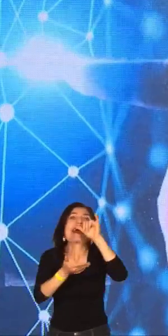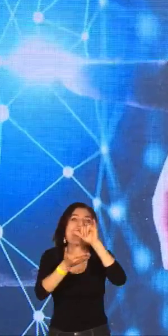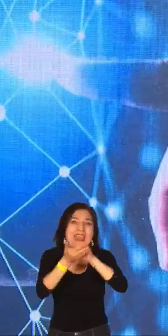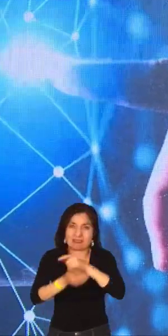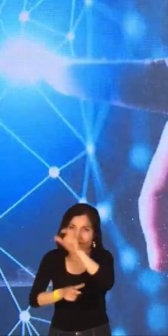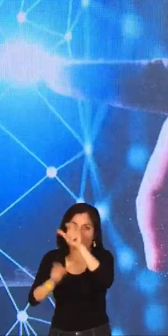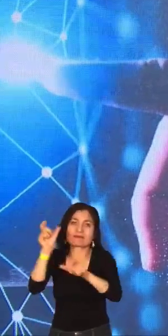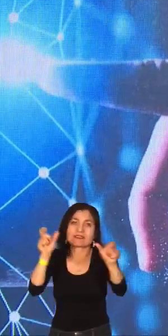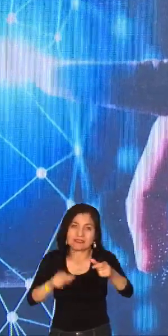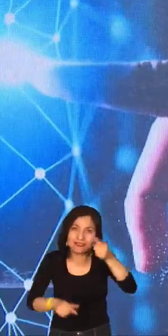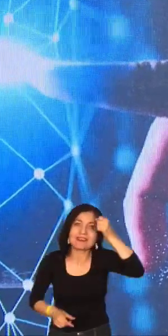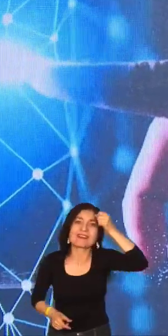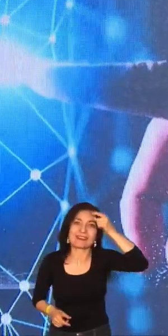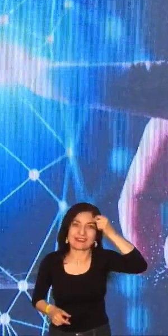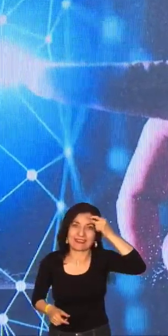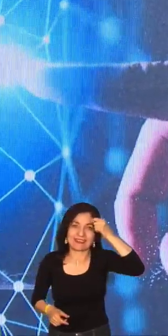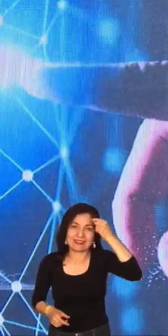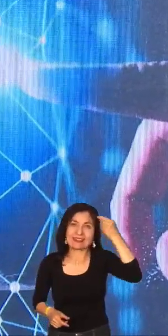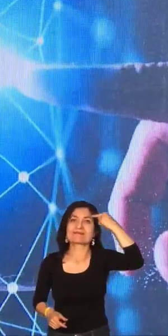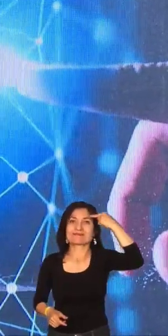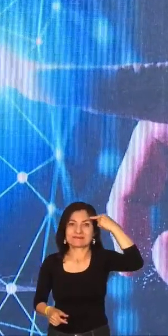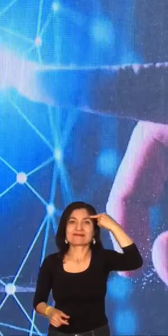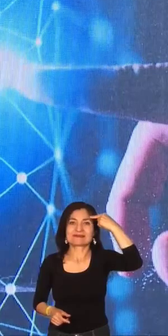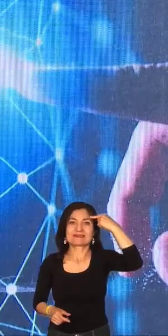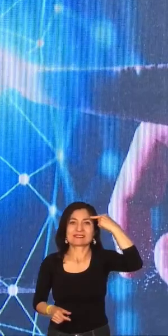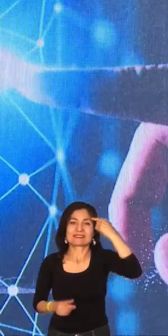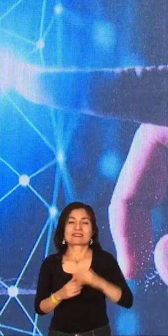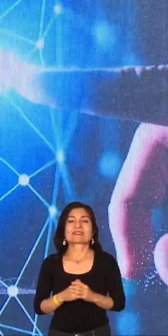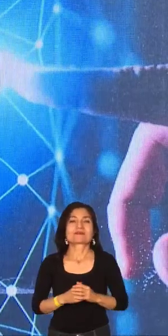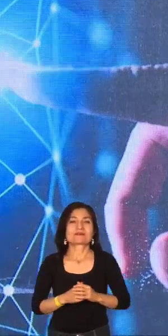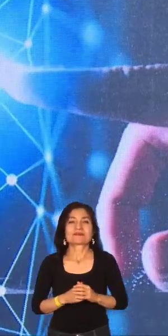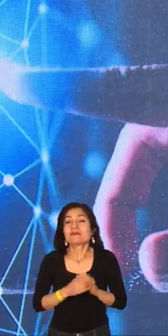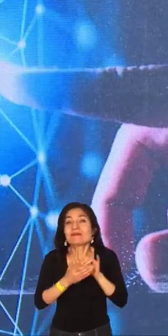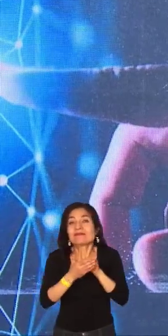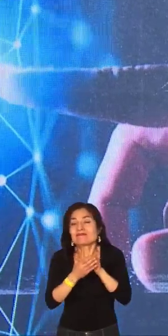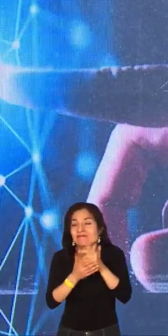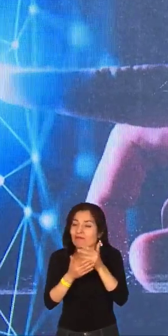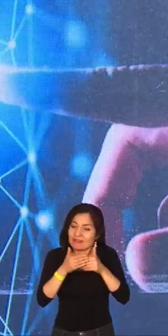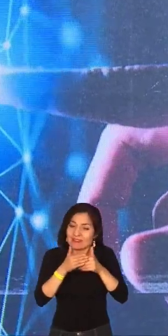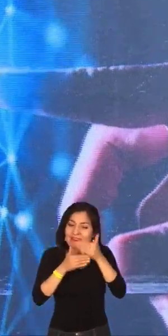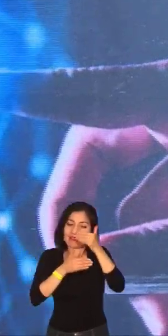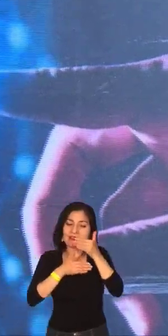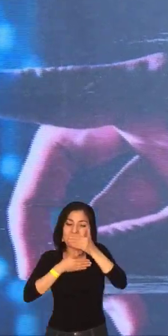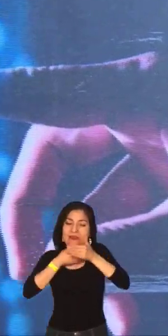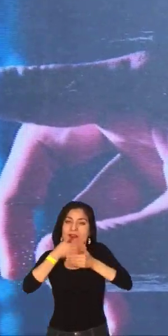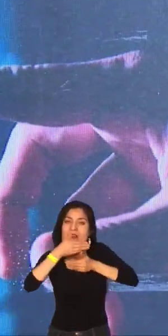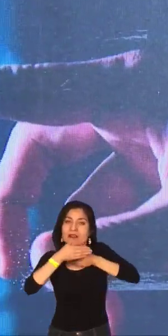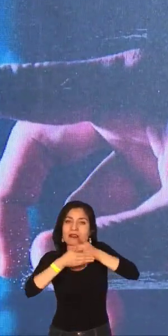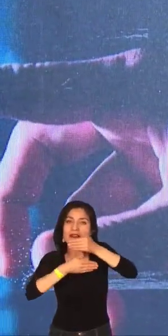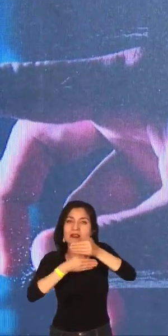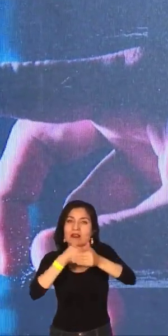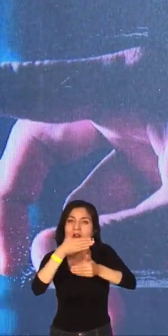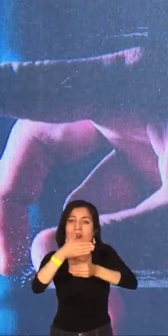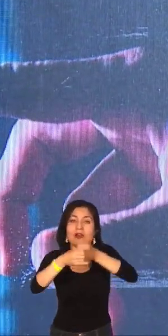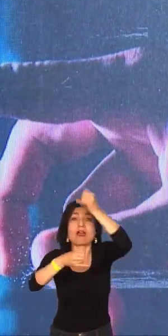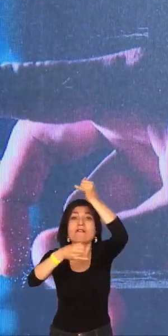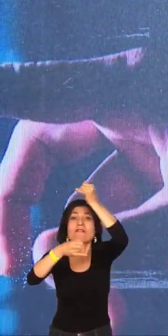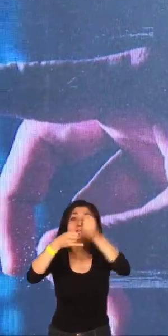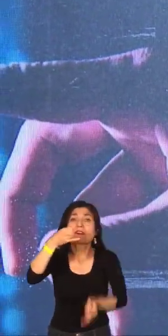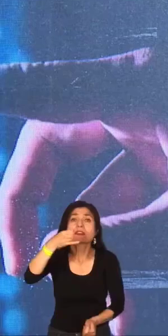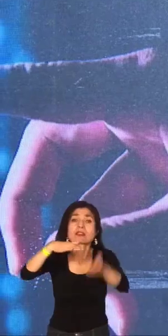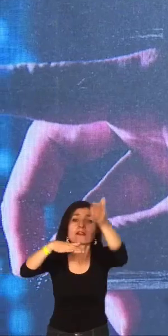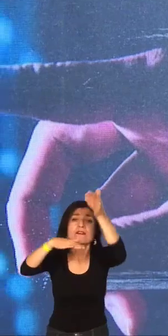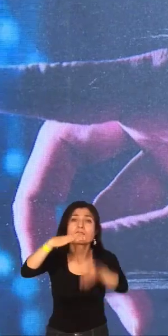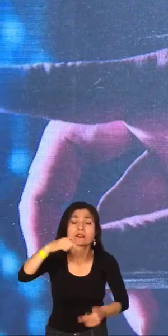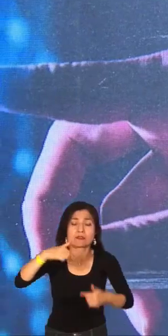las personas. Se trata de empezar un proceso. No es algo que termina, no es algo que